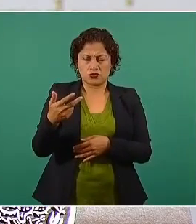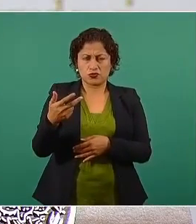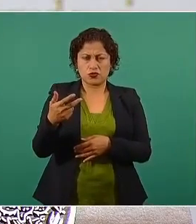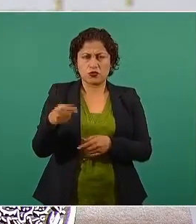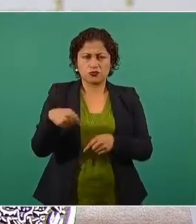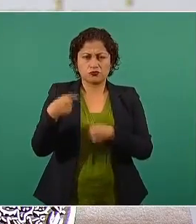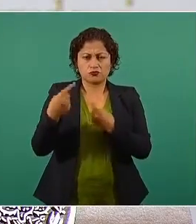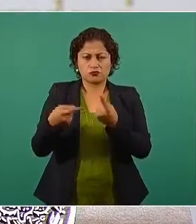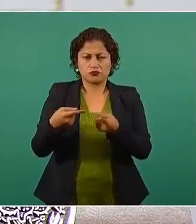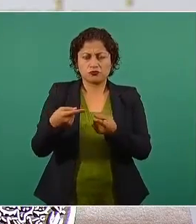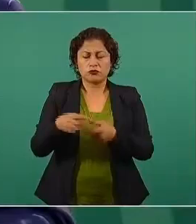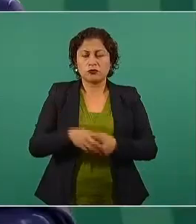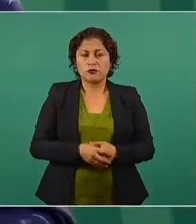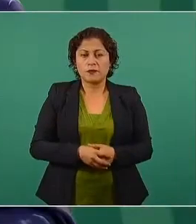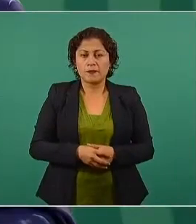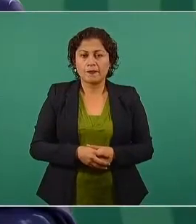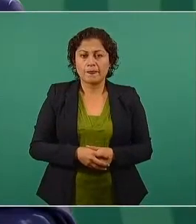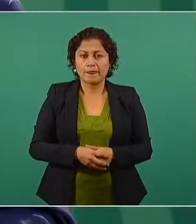de